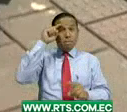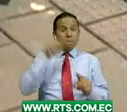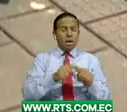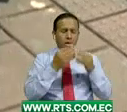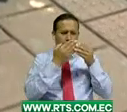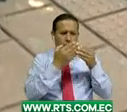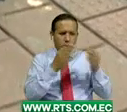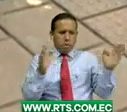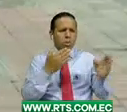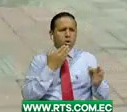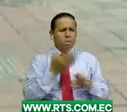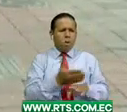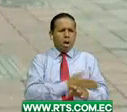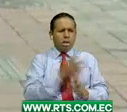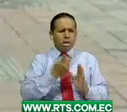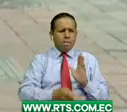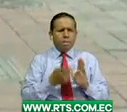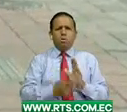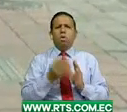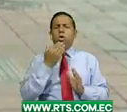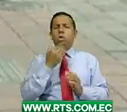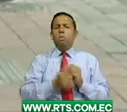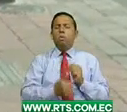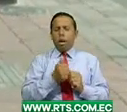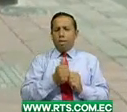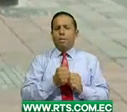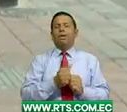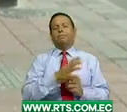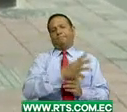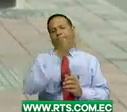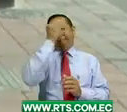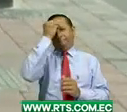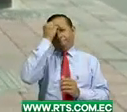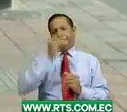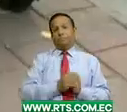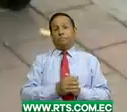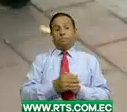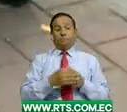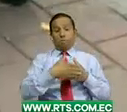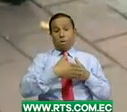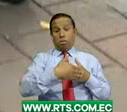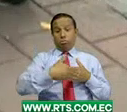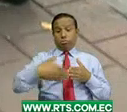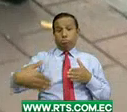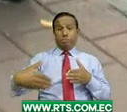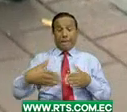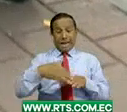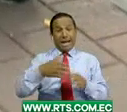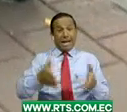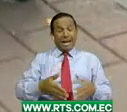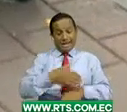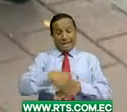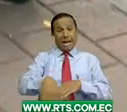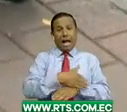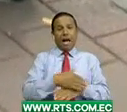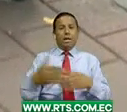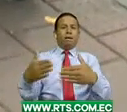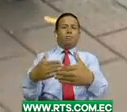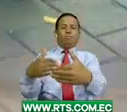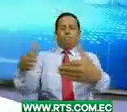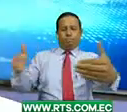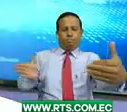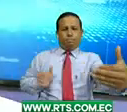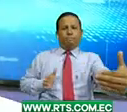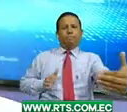de la avenida Amazonas. El paso vehicular fue restringido en sentido sur-norte. En Quito informó Iván Casamén.